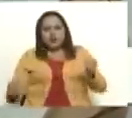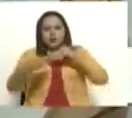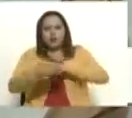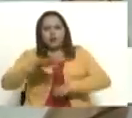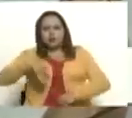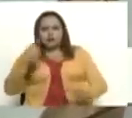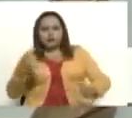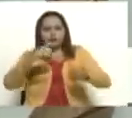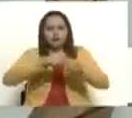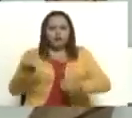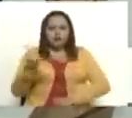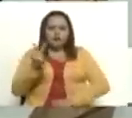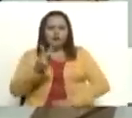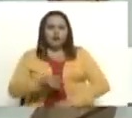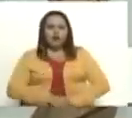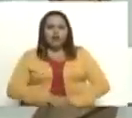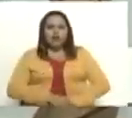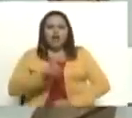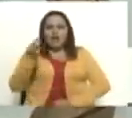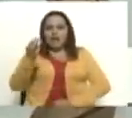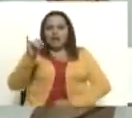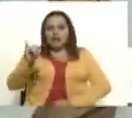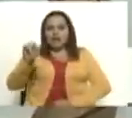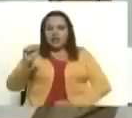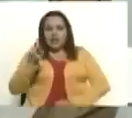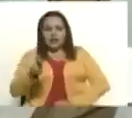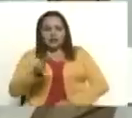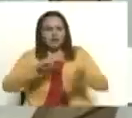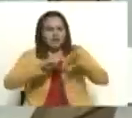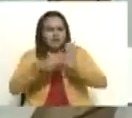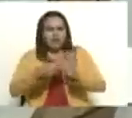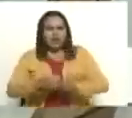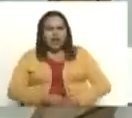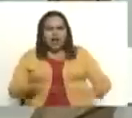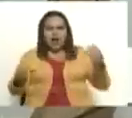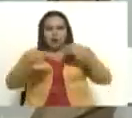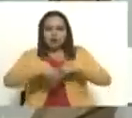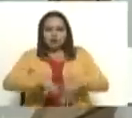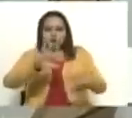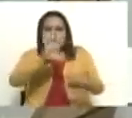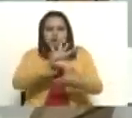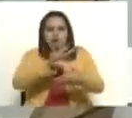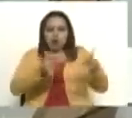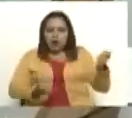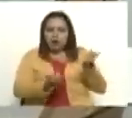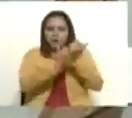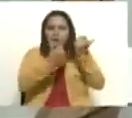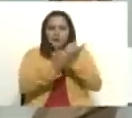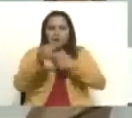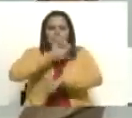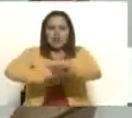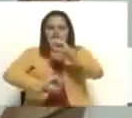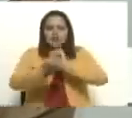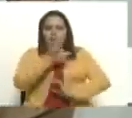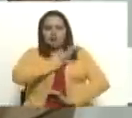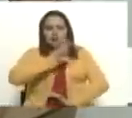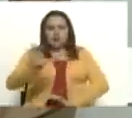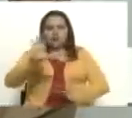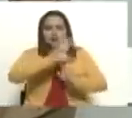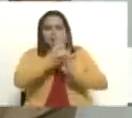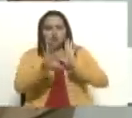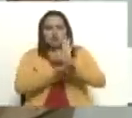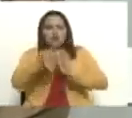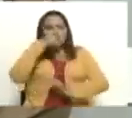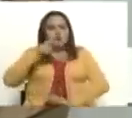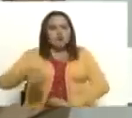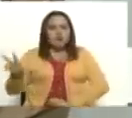de Venezuela al TIAR, Tratado Interamericano de Asistencia Recíproca para la Defensa de la Soberanía, la Constitución y el Pueblo